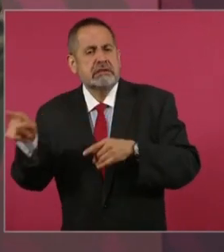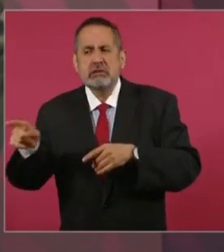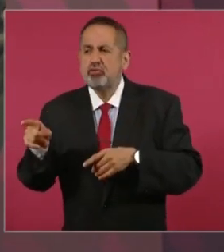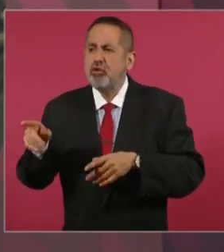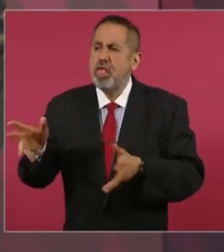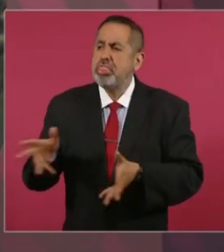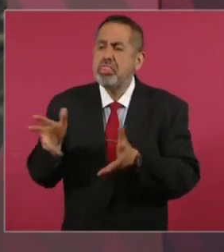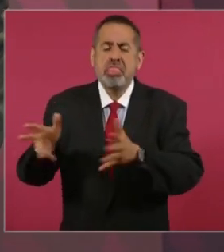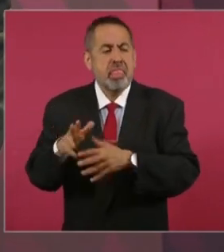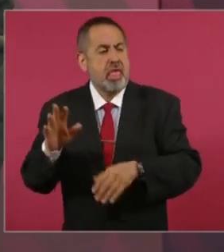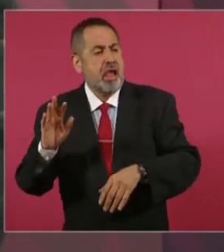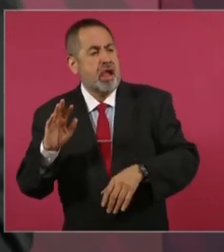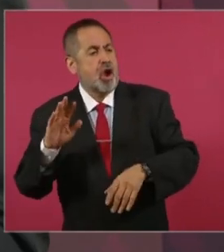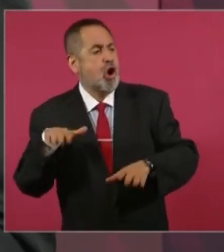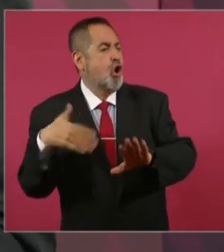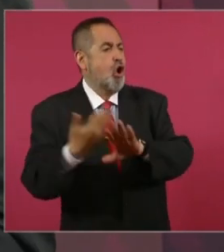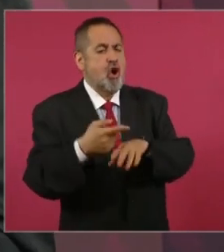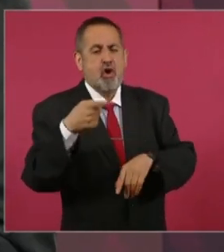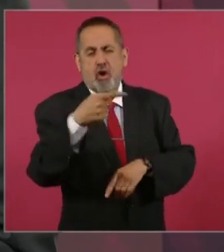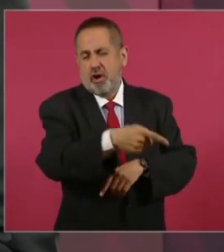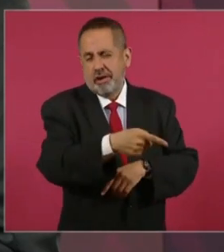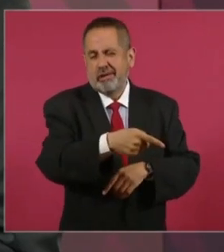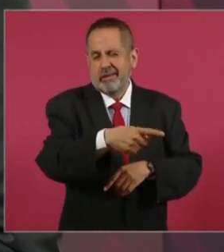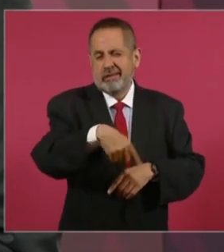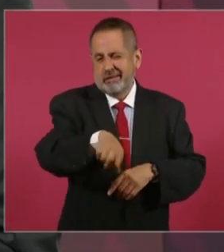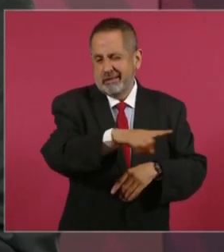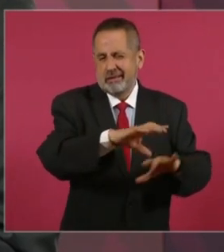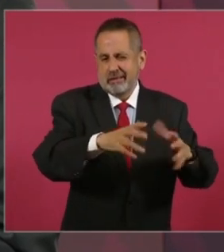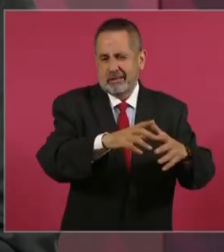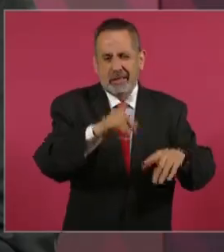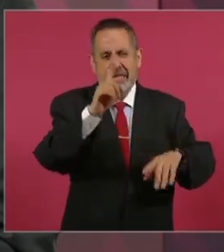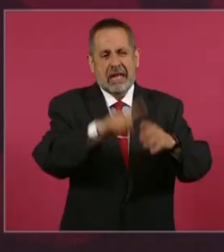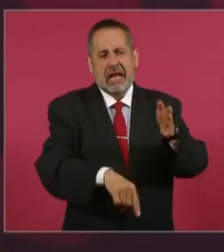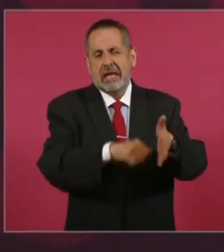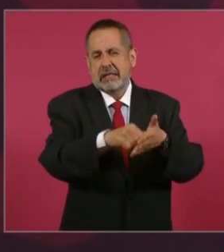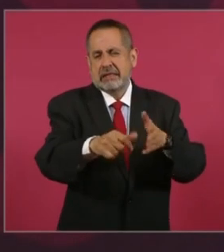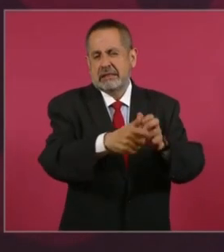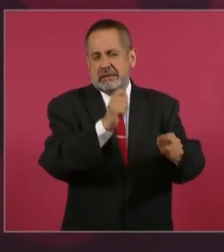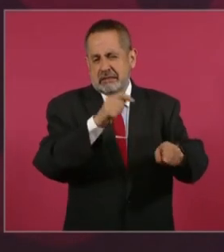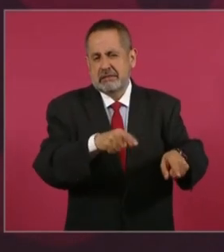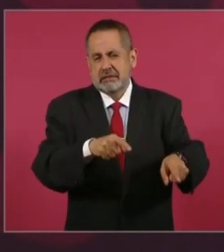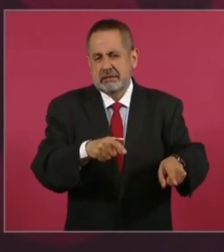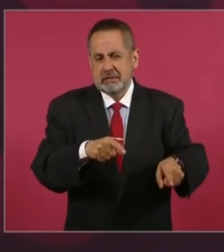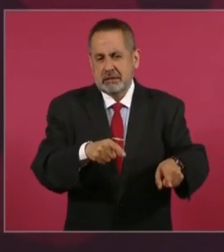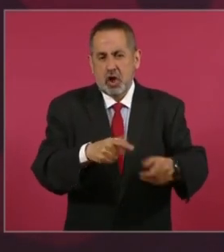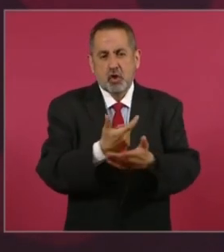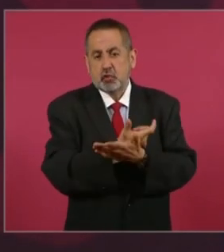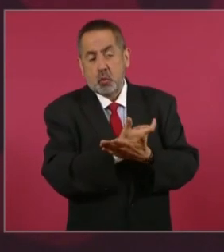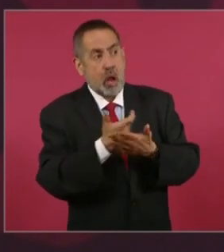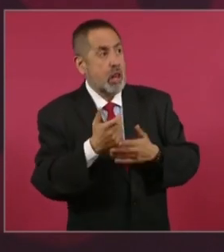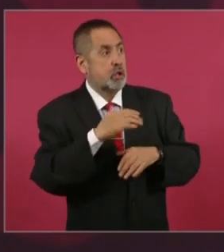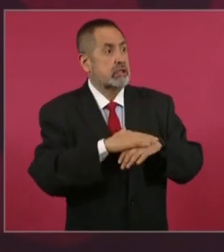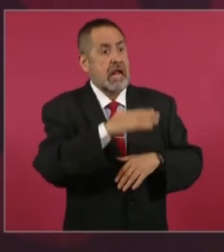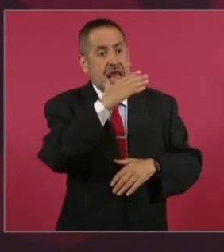les cancelen sus sueldos elevadísimos y sus